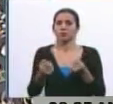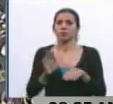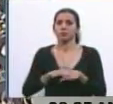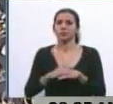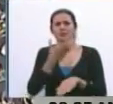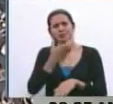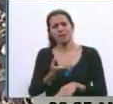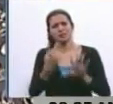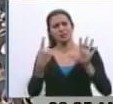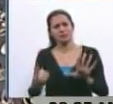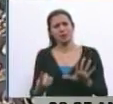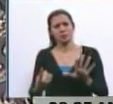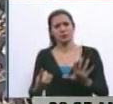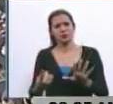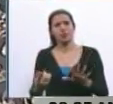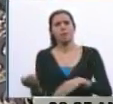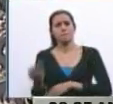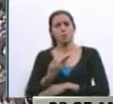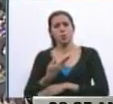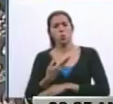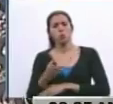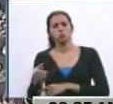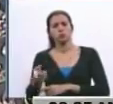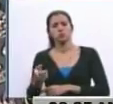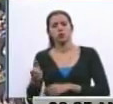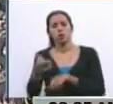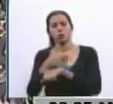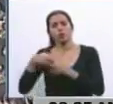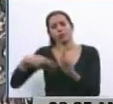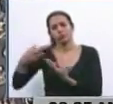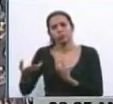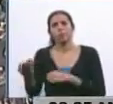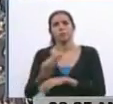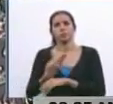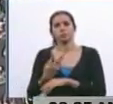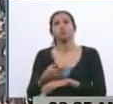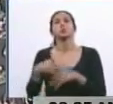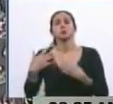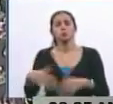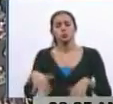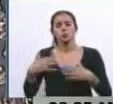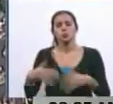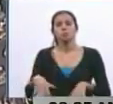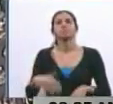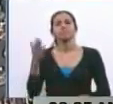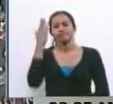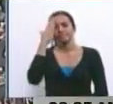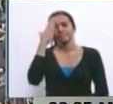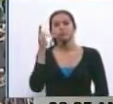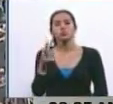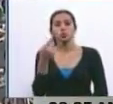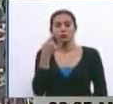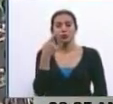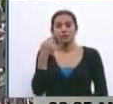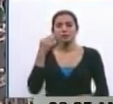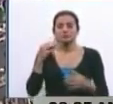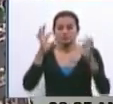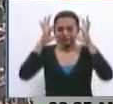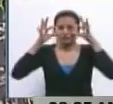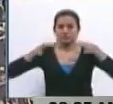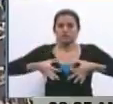6 de diciembre, que fue la última prueba electoral quizás que tuvo nuestro pueblo y el país entero? Eso nos hizo ver exactamente dónde estaban las fallas y